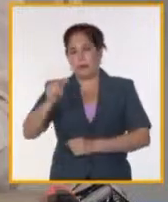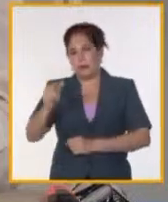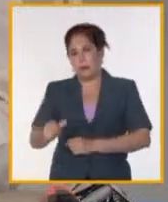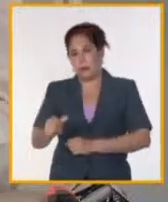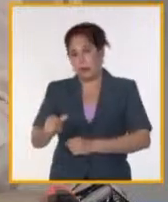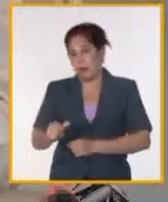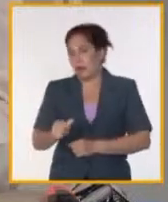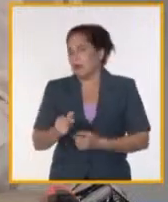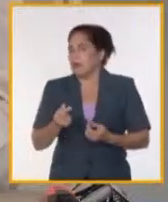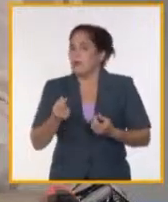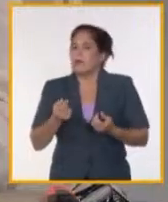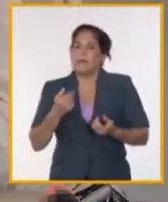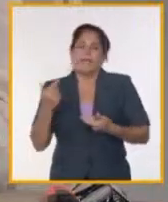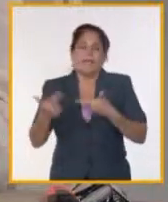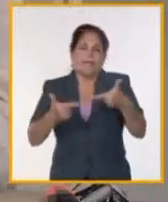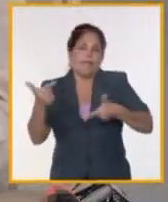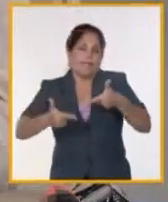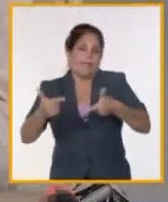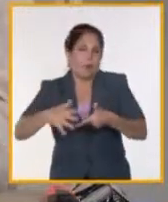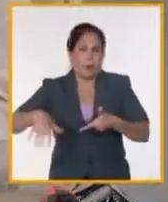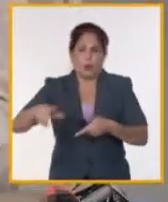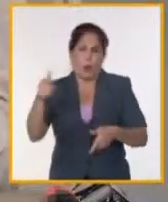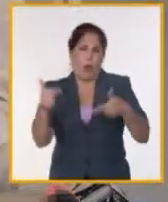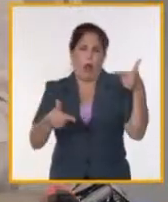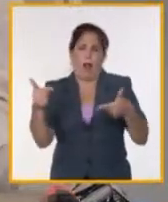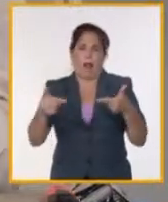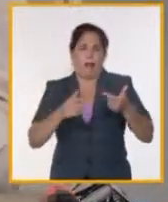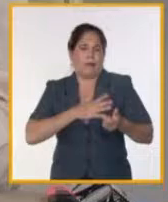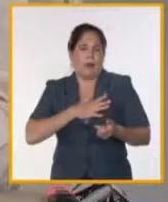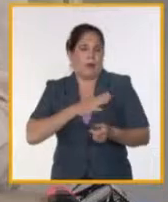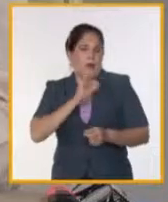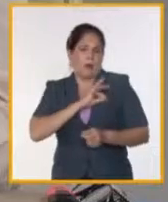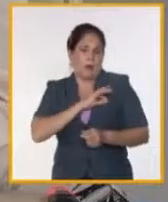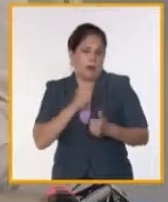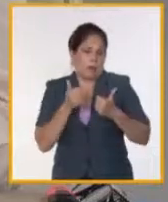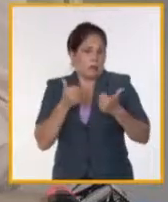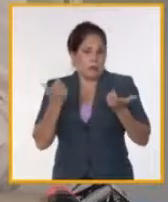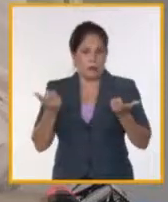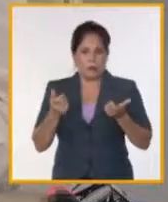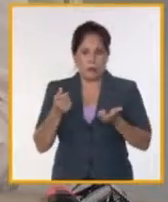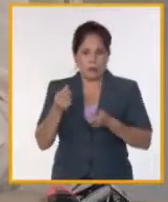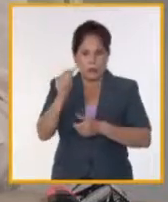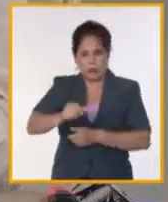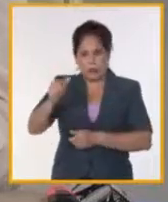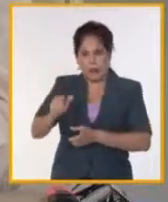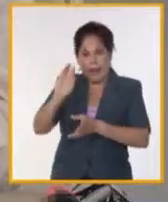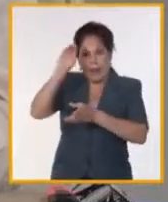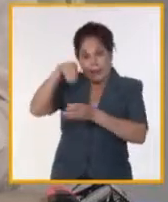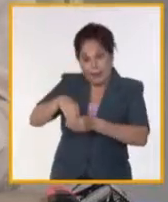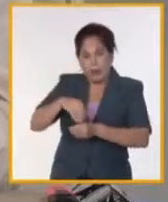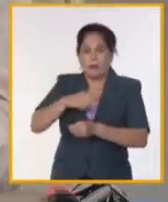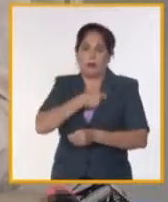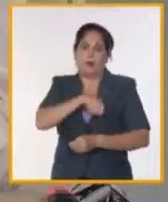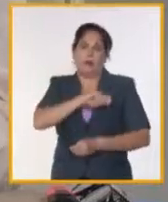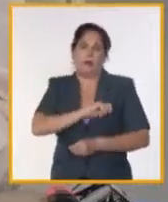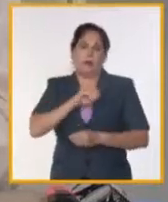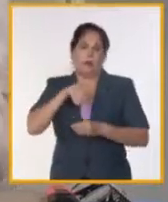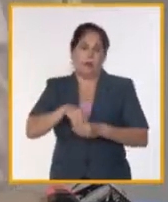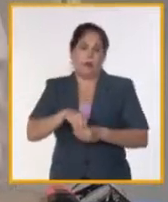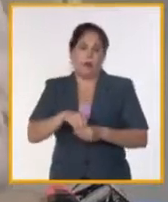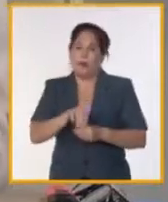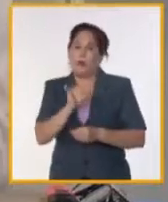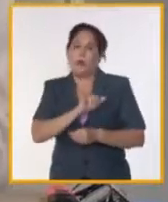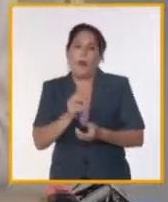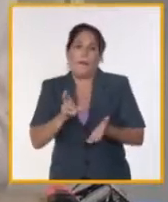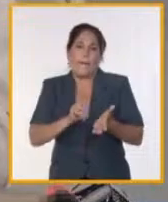forma más jovial porque se sentía muy a gusto y se sentía dentro del pueblo como un